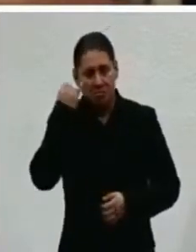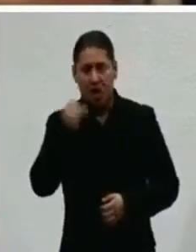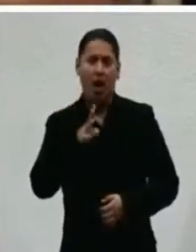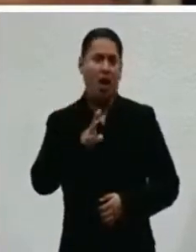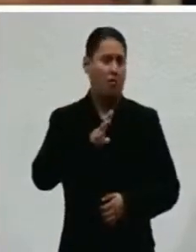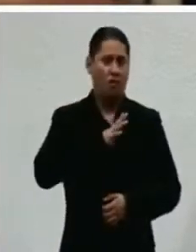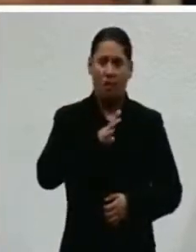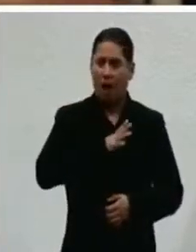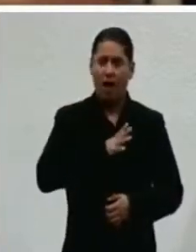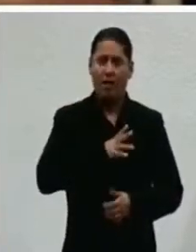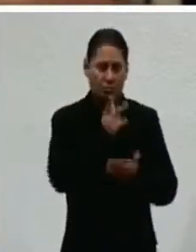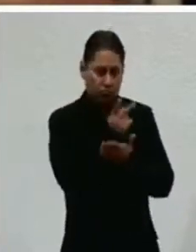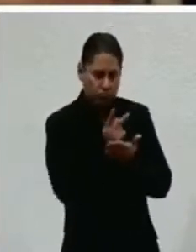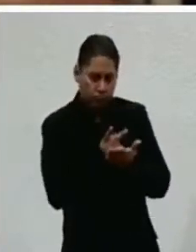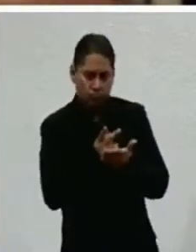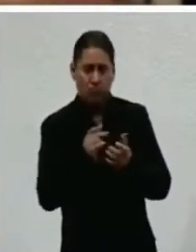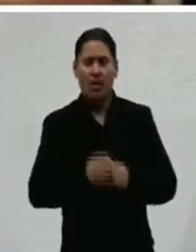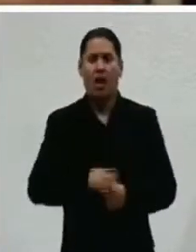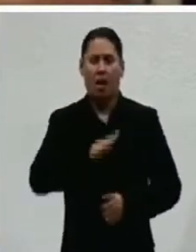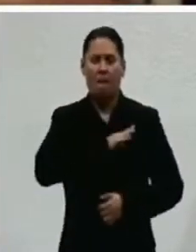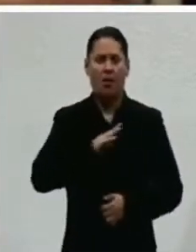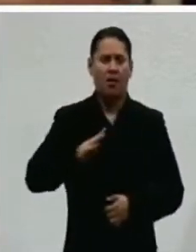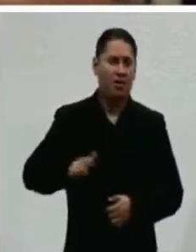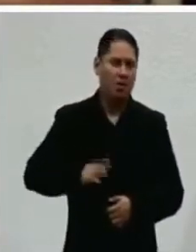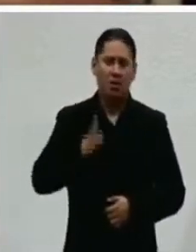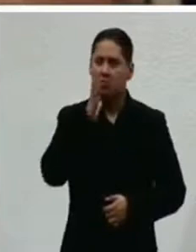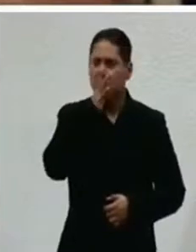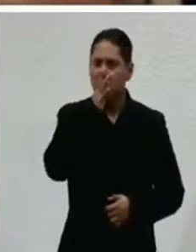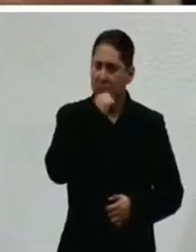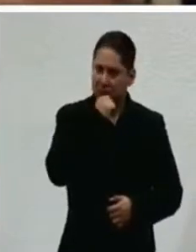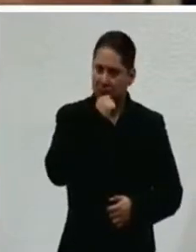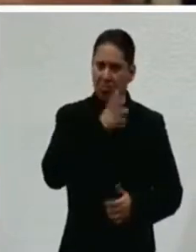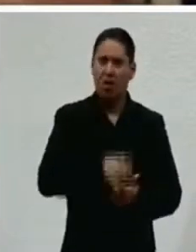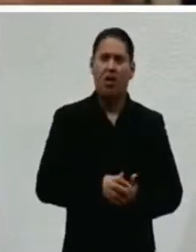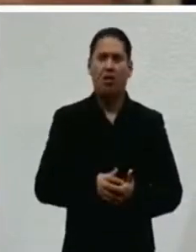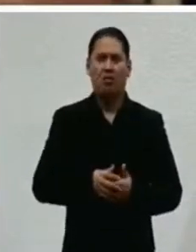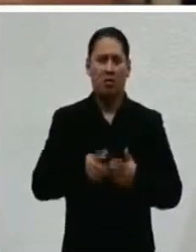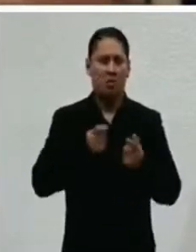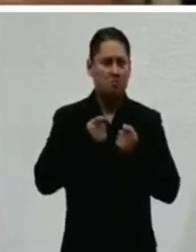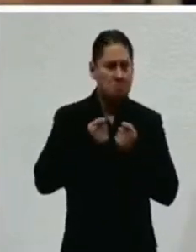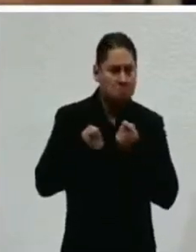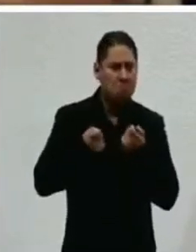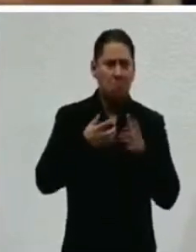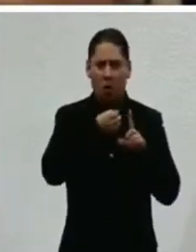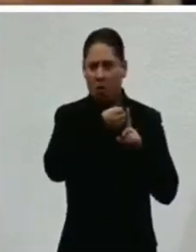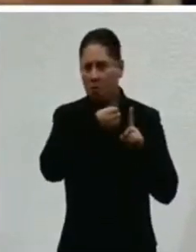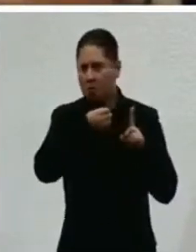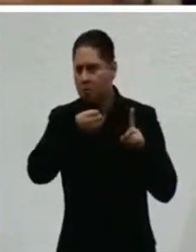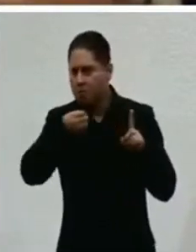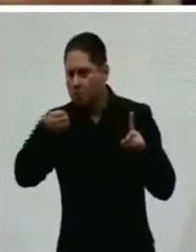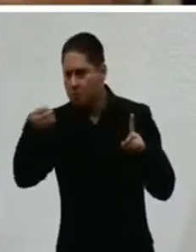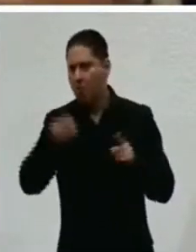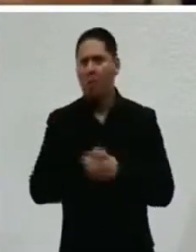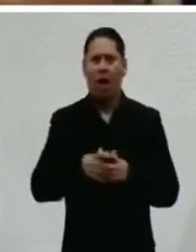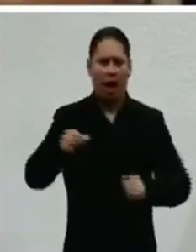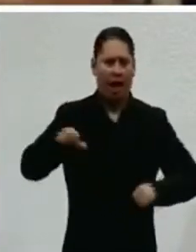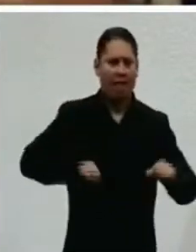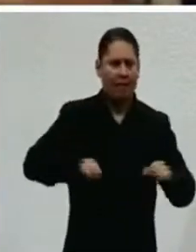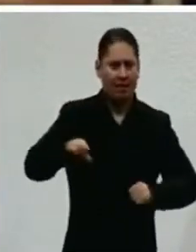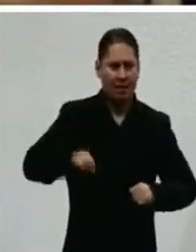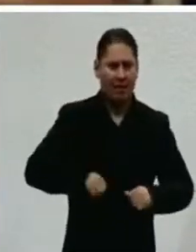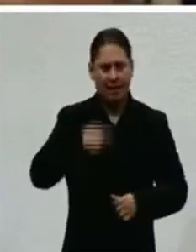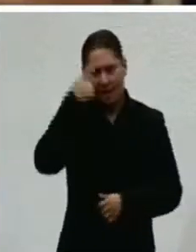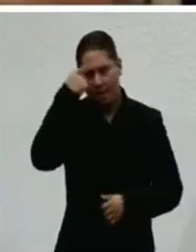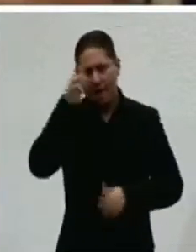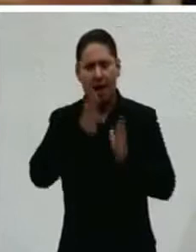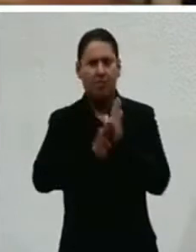planteamiento estratégico, los municipios no pueden realizar las tareas de ordenar, conducir y orientar las acciones hacia el